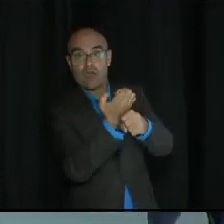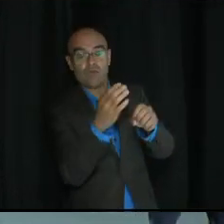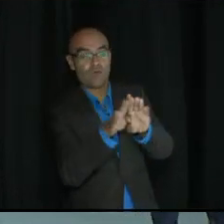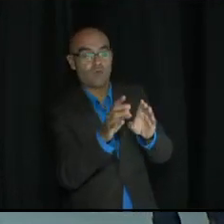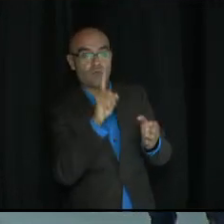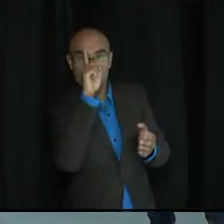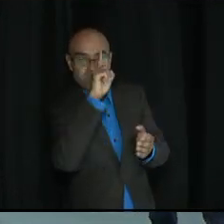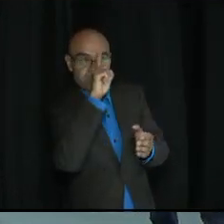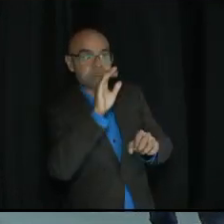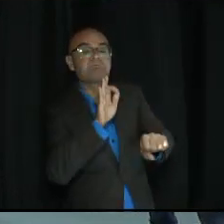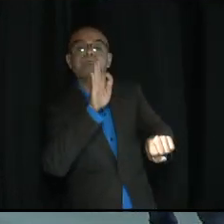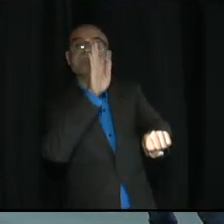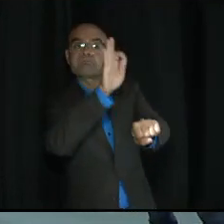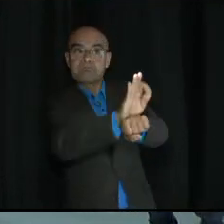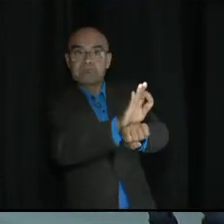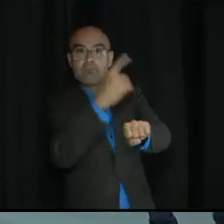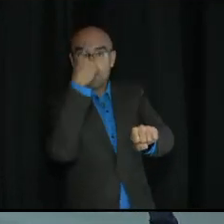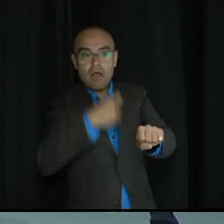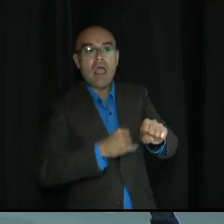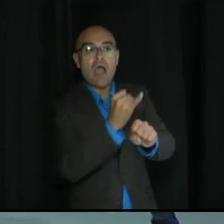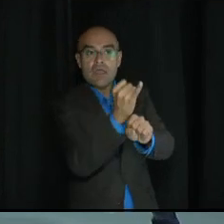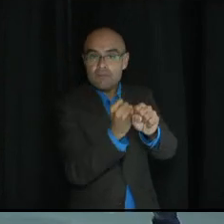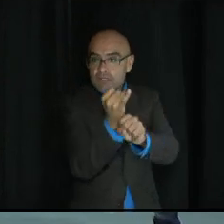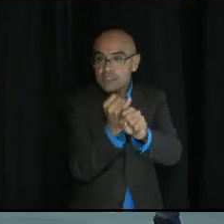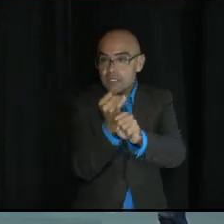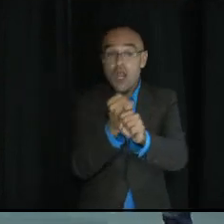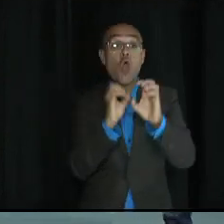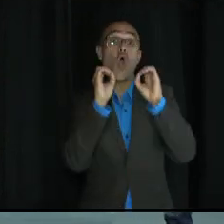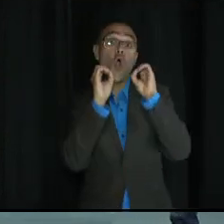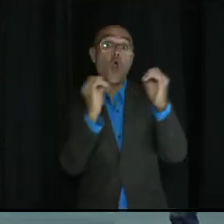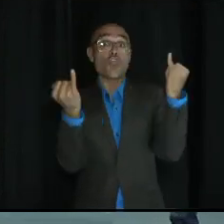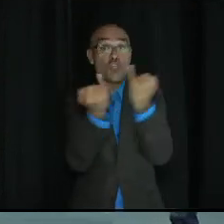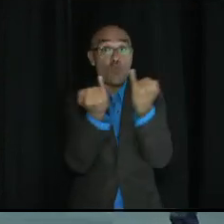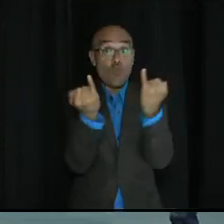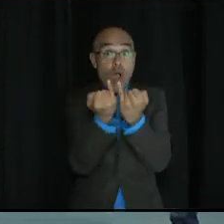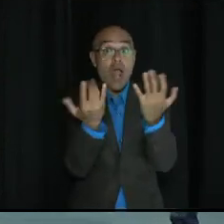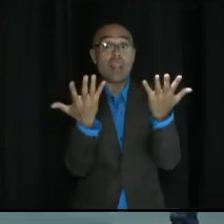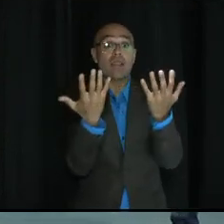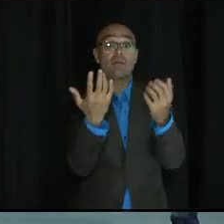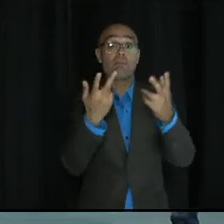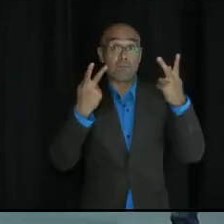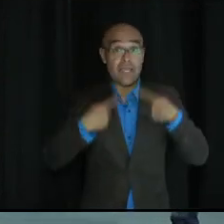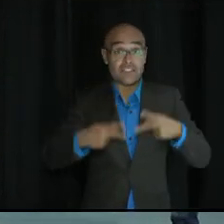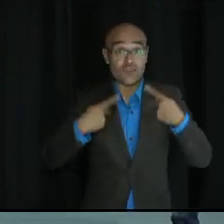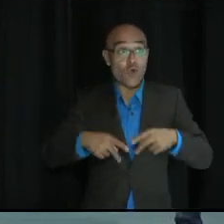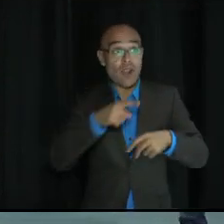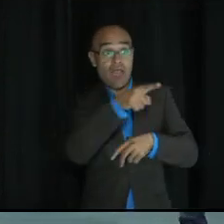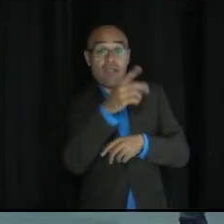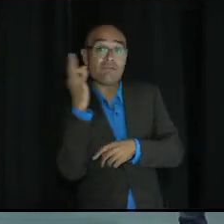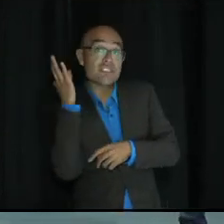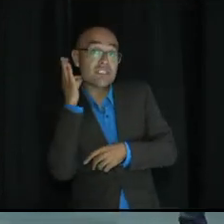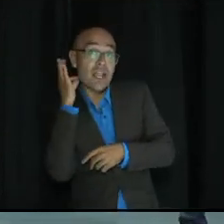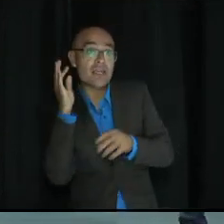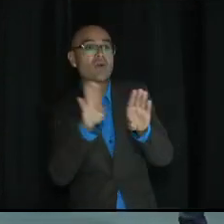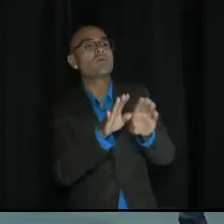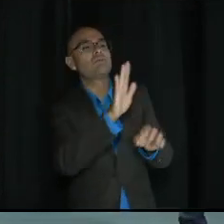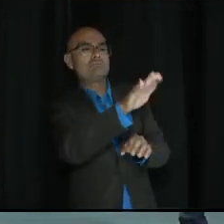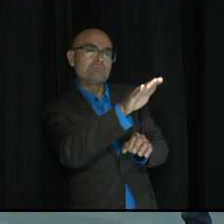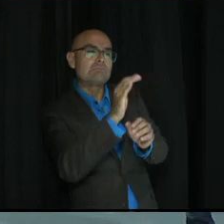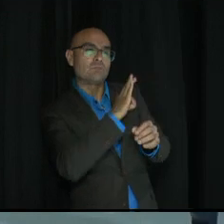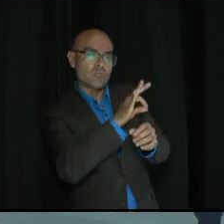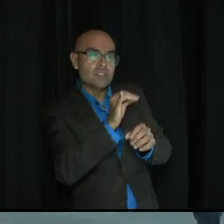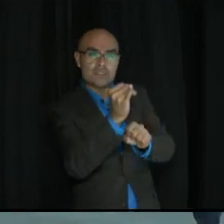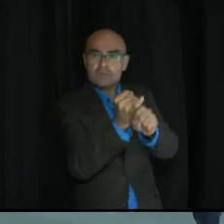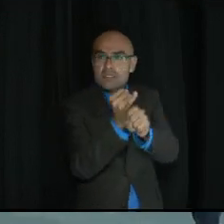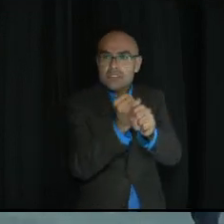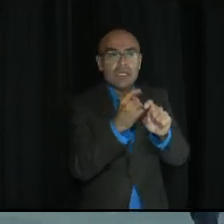que nos apoye en la investigación de ese delito. Incluso así lo hace constar la propia Constitución, los acuerdos